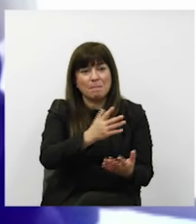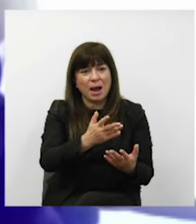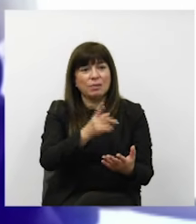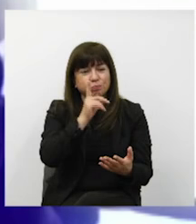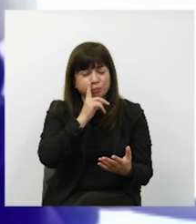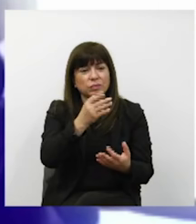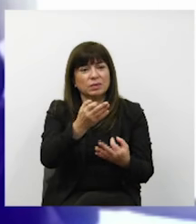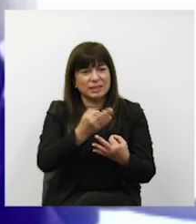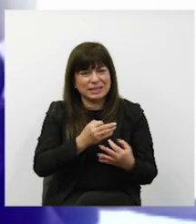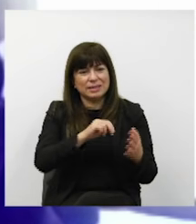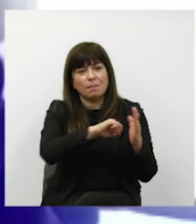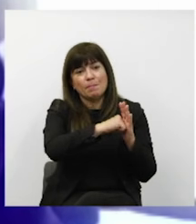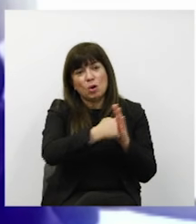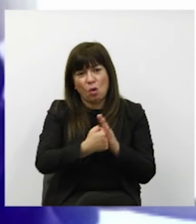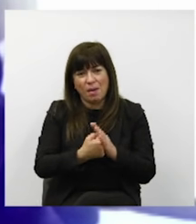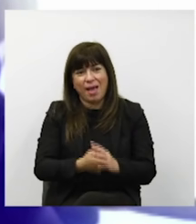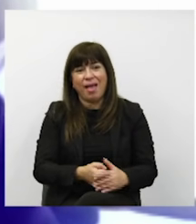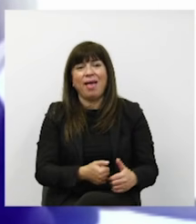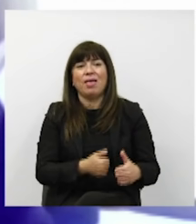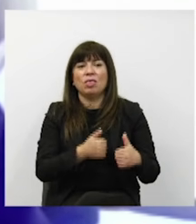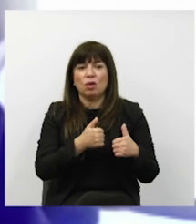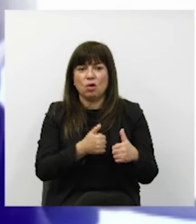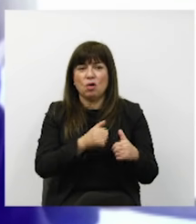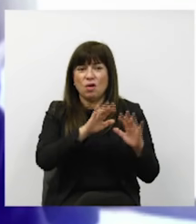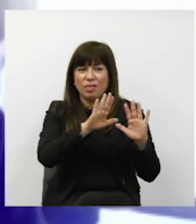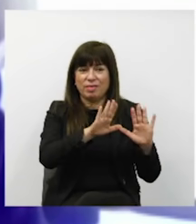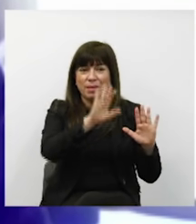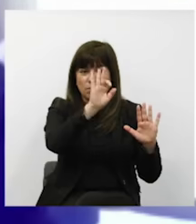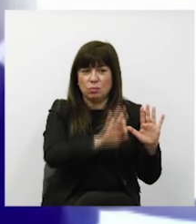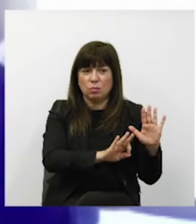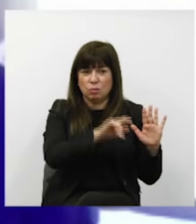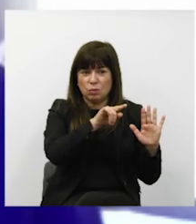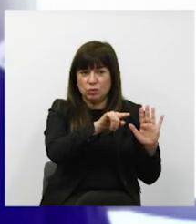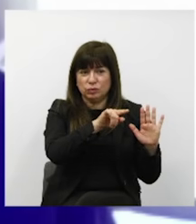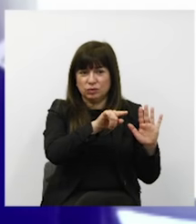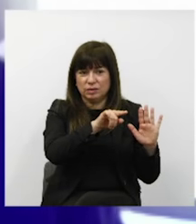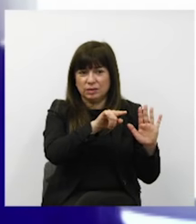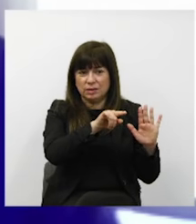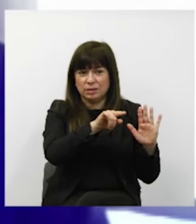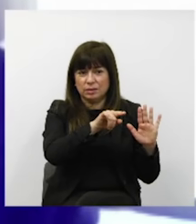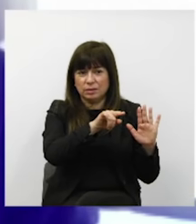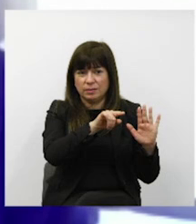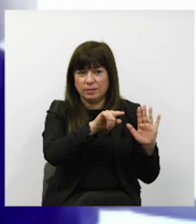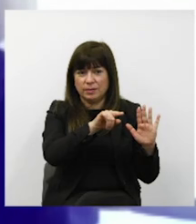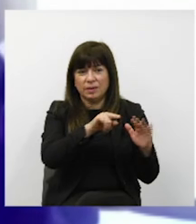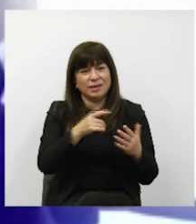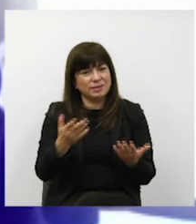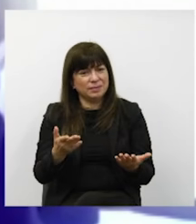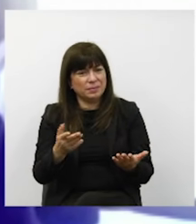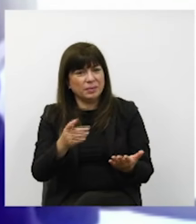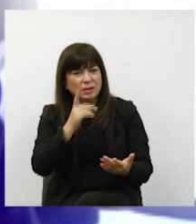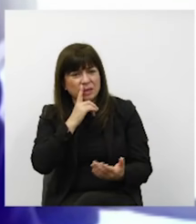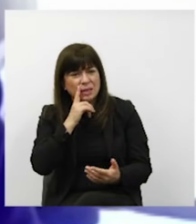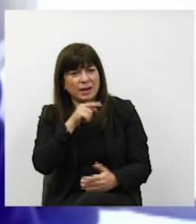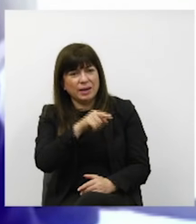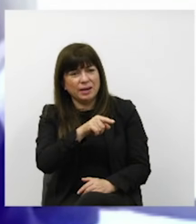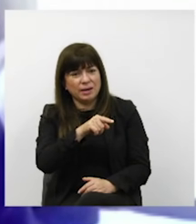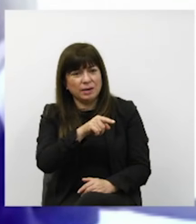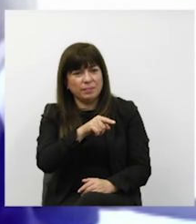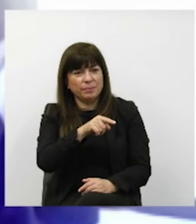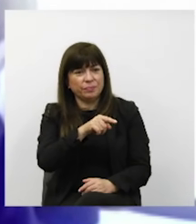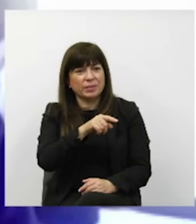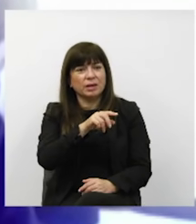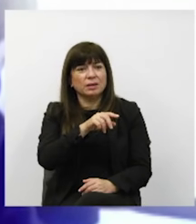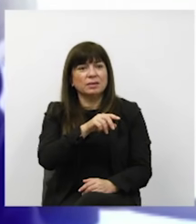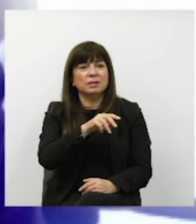de recaudación de impuestos directos a las personas es de 10%, en Chile es 1,5% del producto. Y lo tienen en ese nivel 10